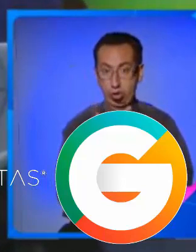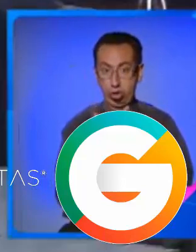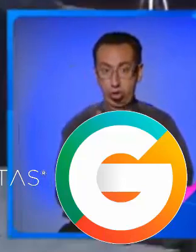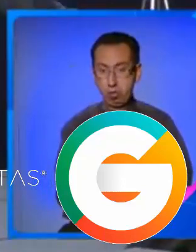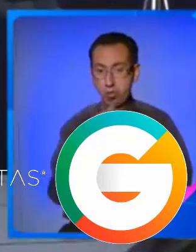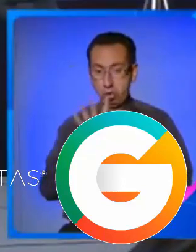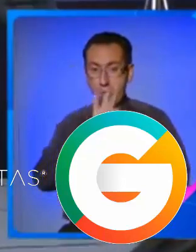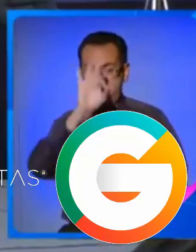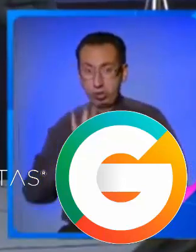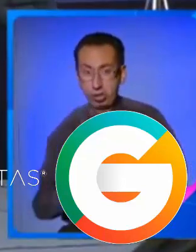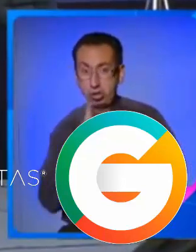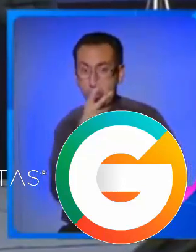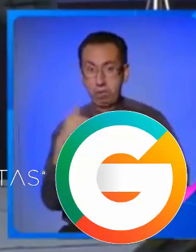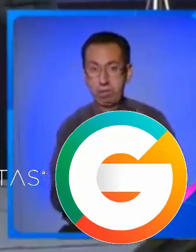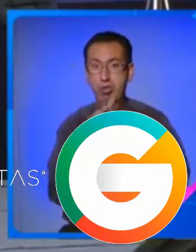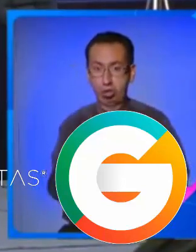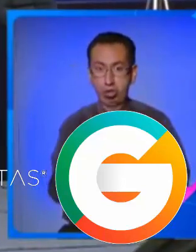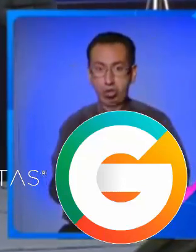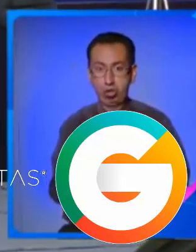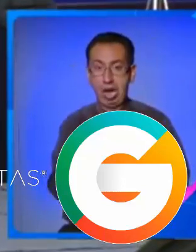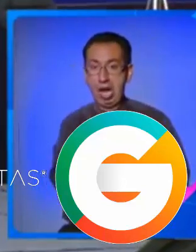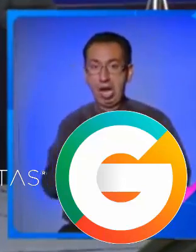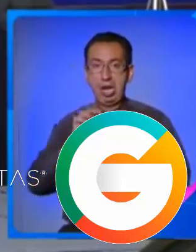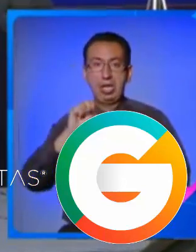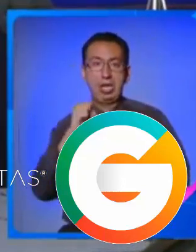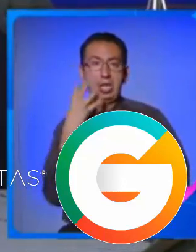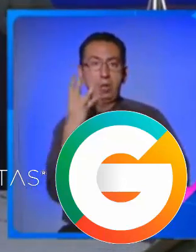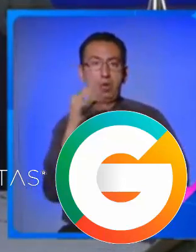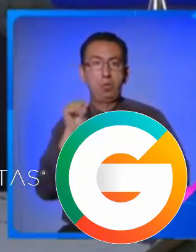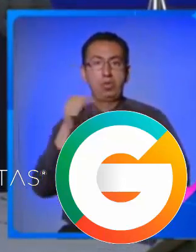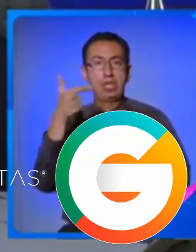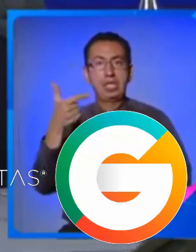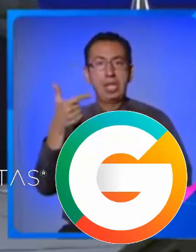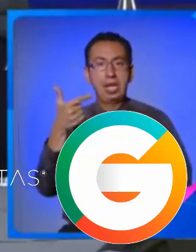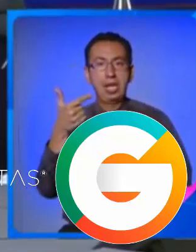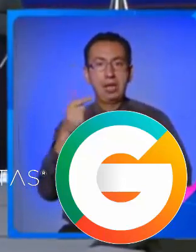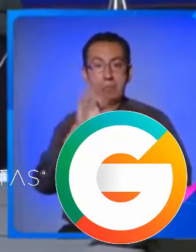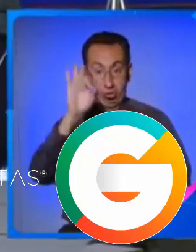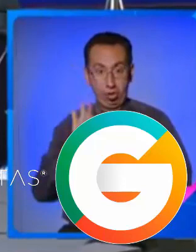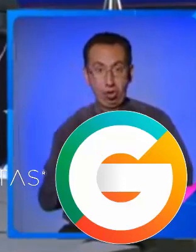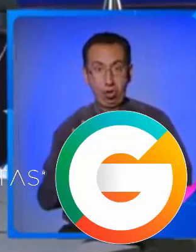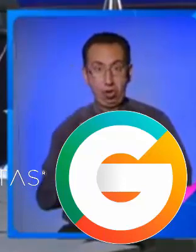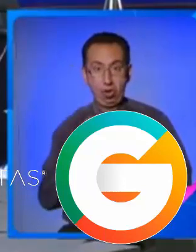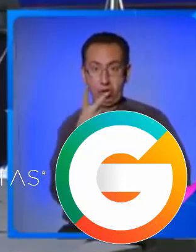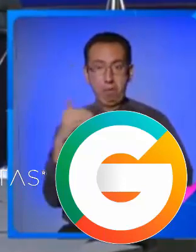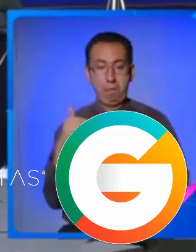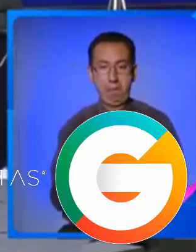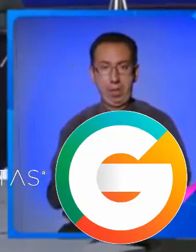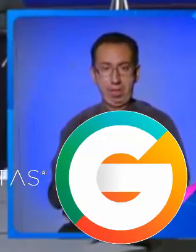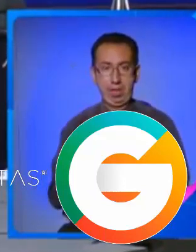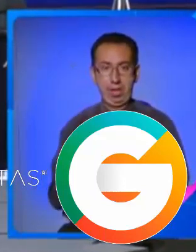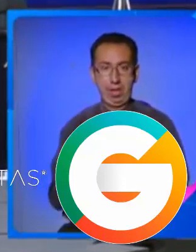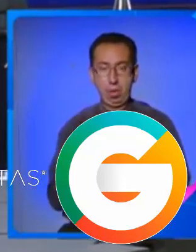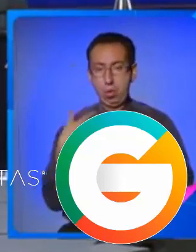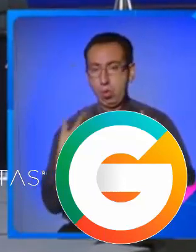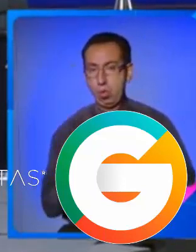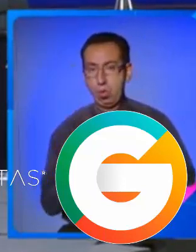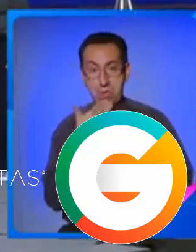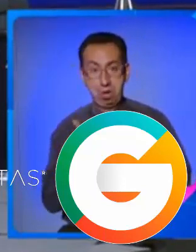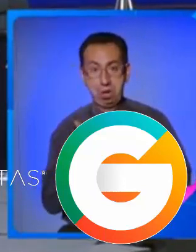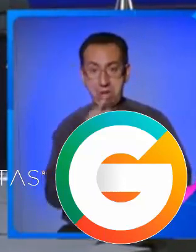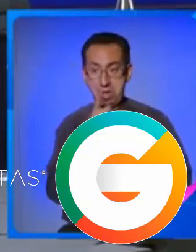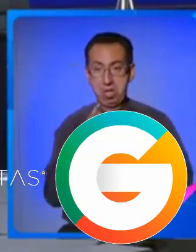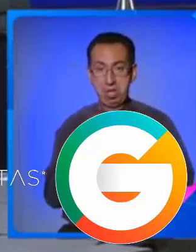58.5% en 2018 al 64.7% en 2020. Lo anterior, de acuerdo con la